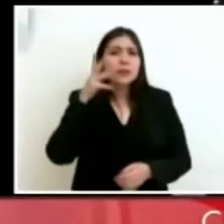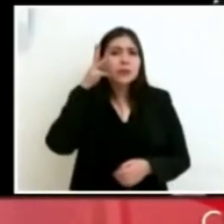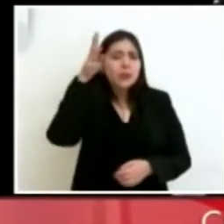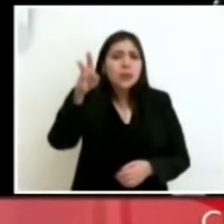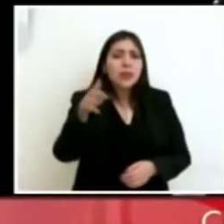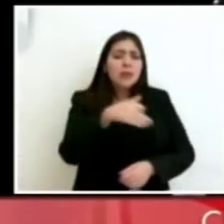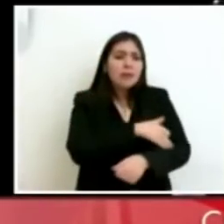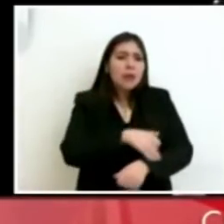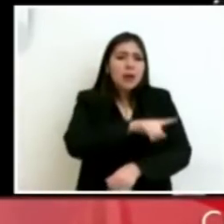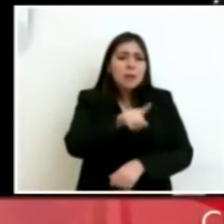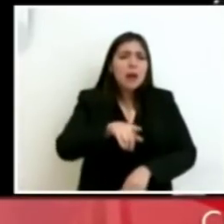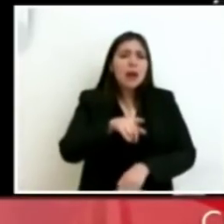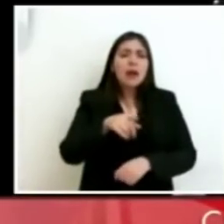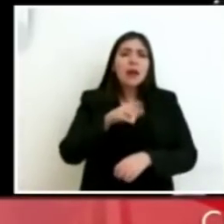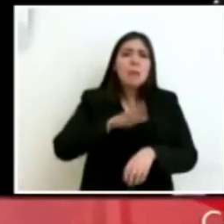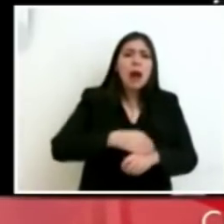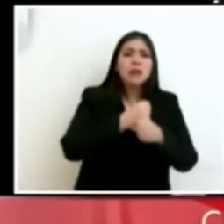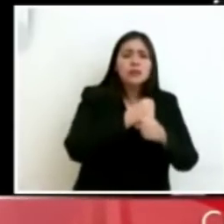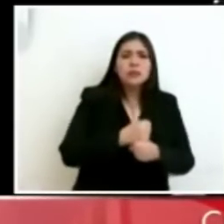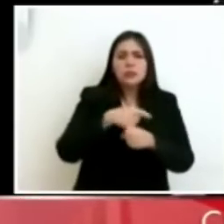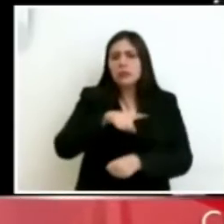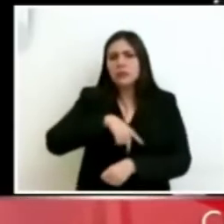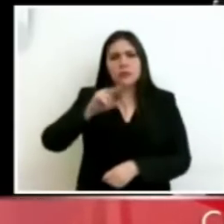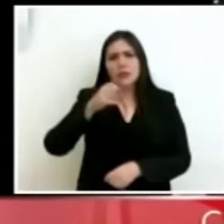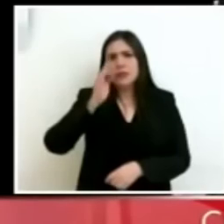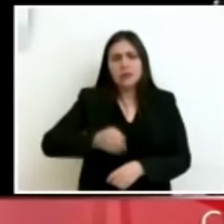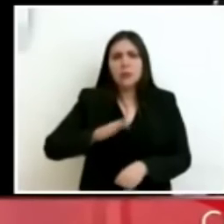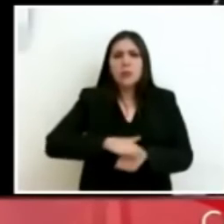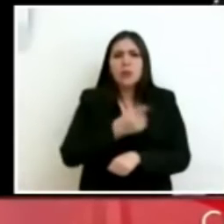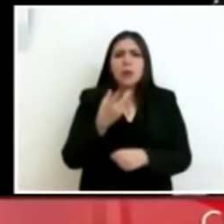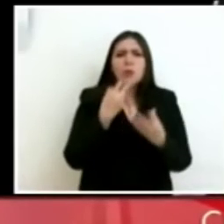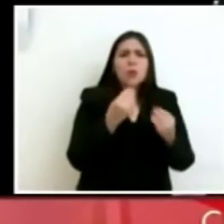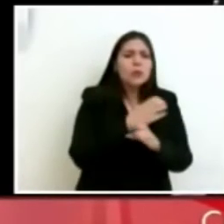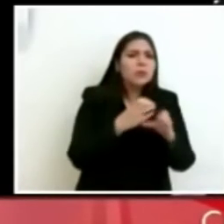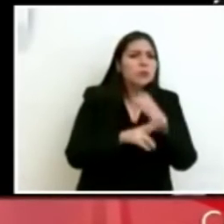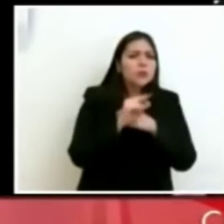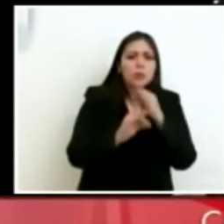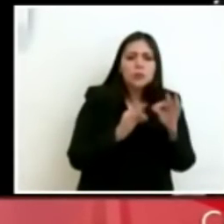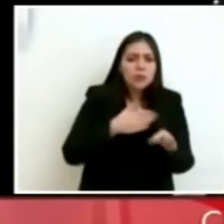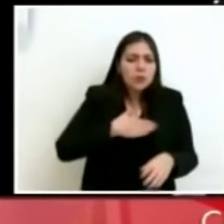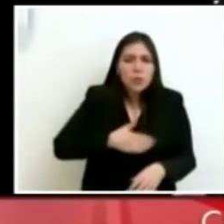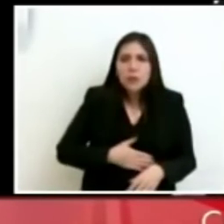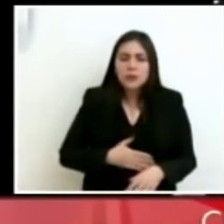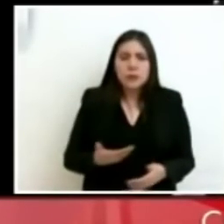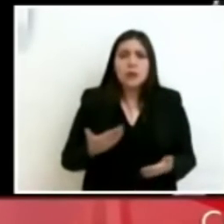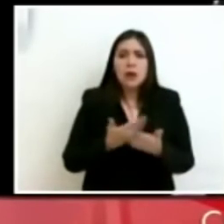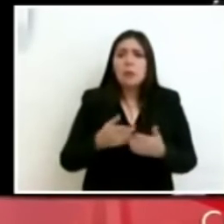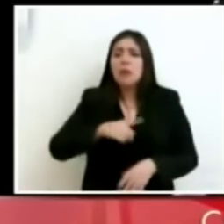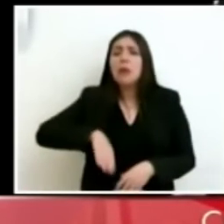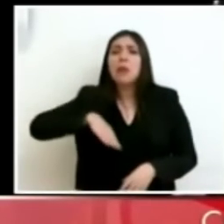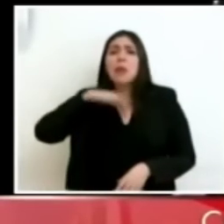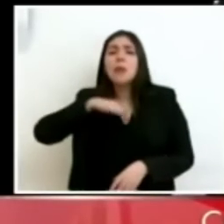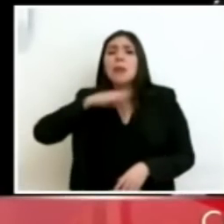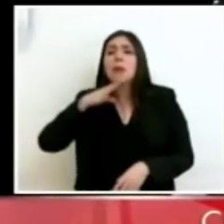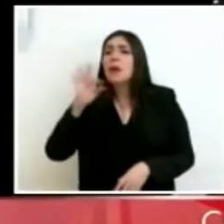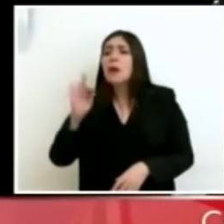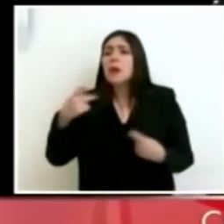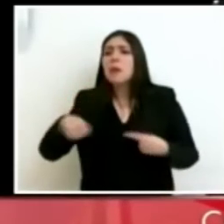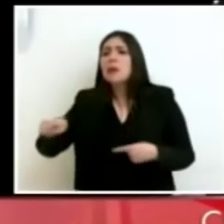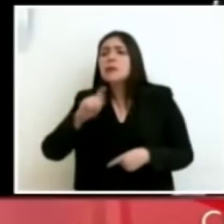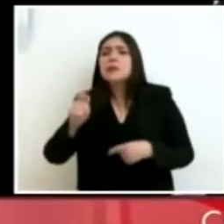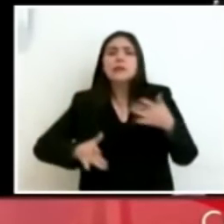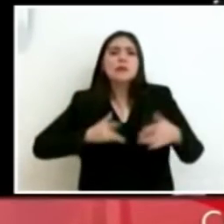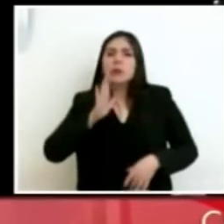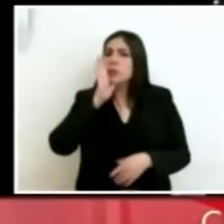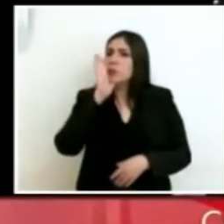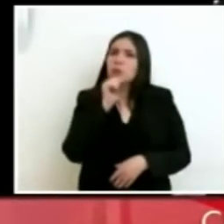injustos o tardíos o por falta de recursos. La demanda de justicia es urgente y no podemos ignorar más el sentir de nuestra gente, que exige un cambio